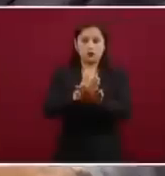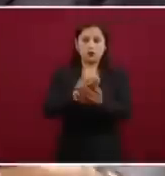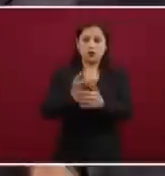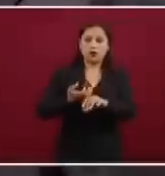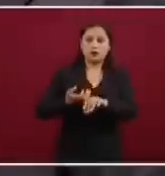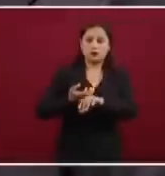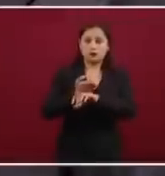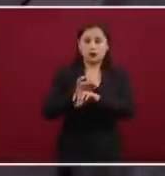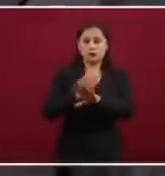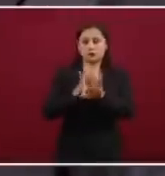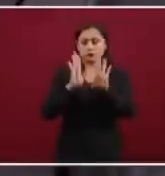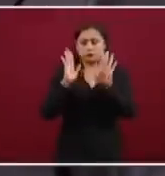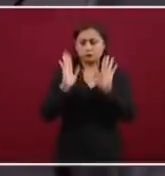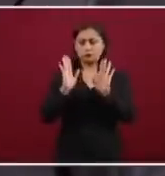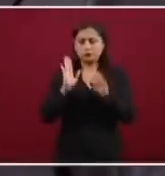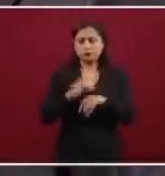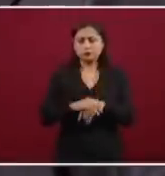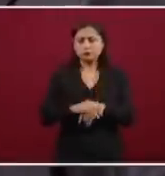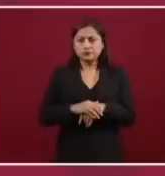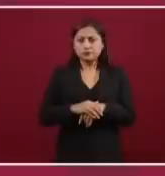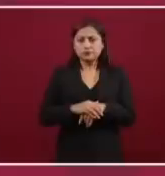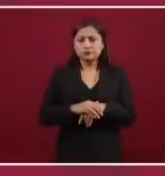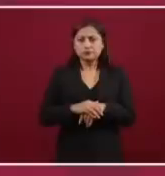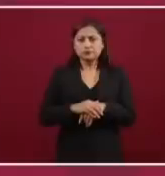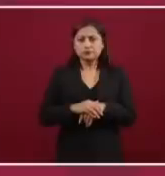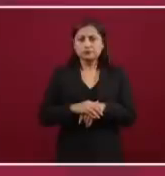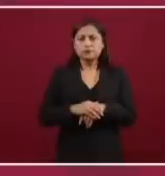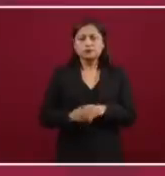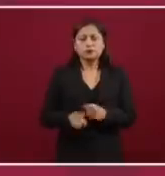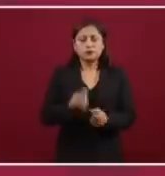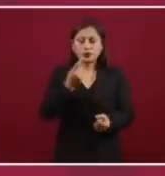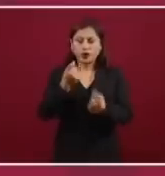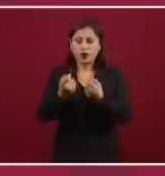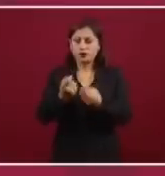hay una actitud irrespetuosa,